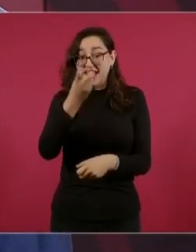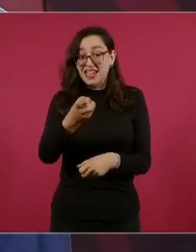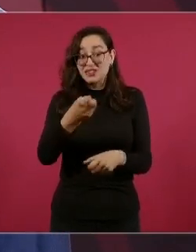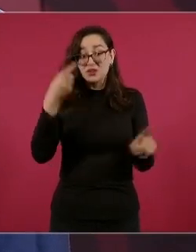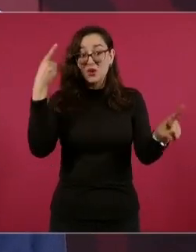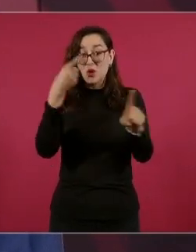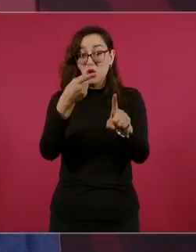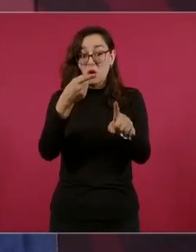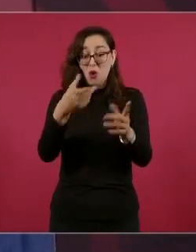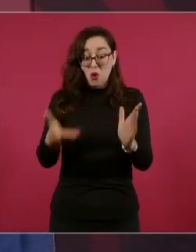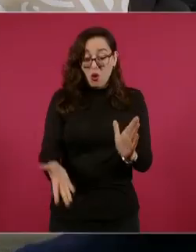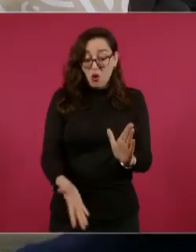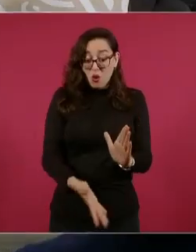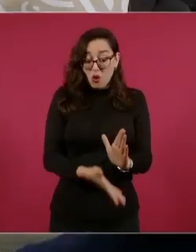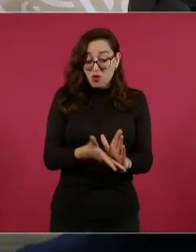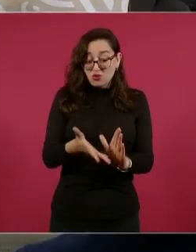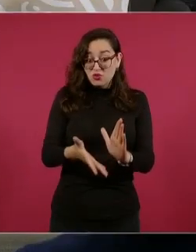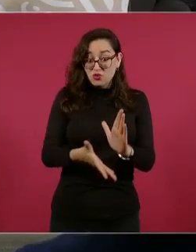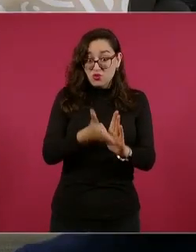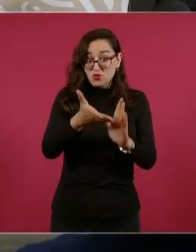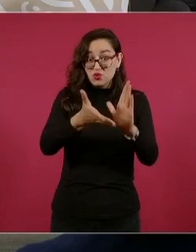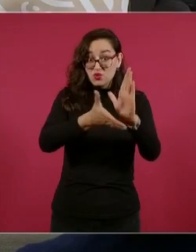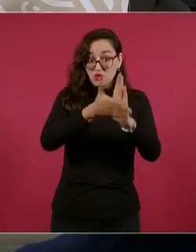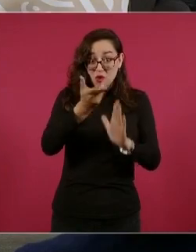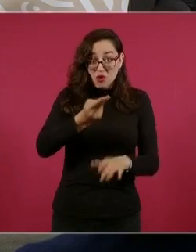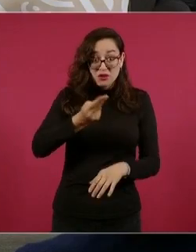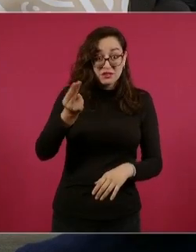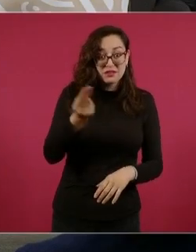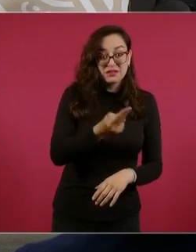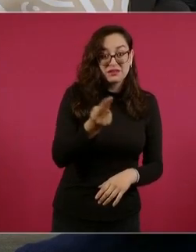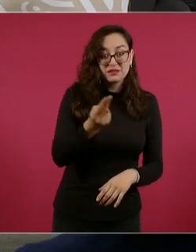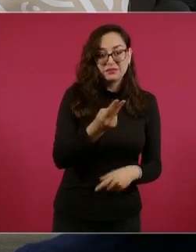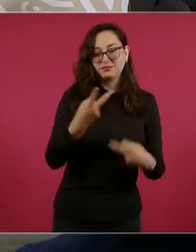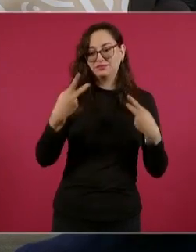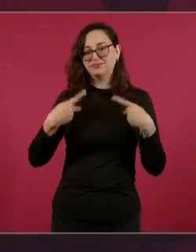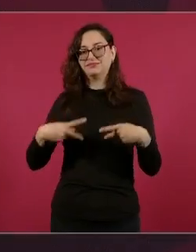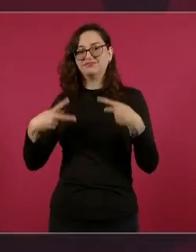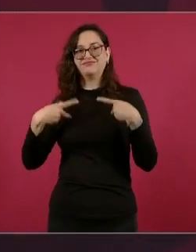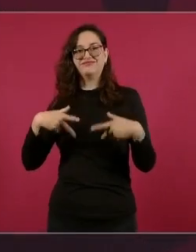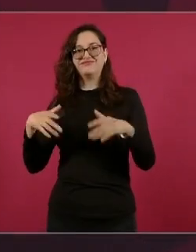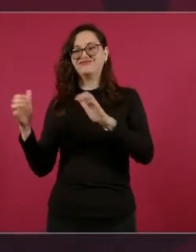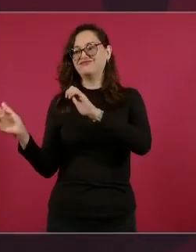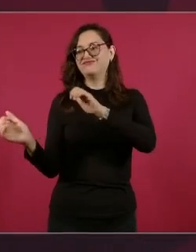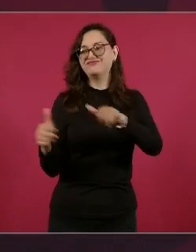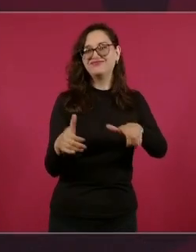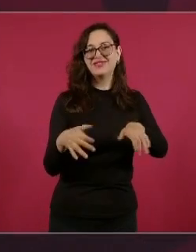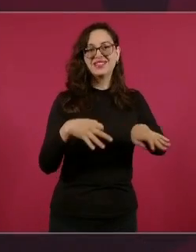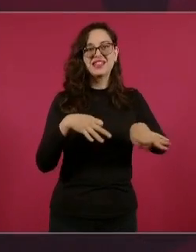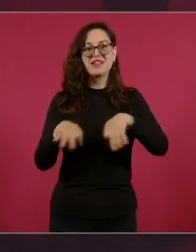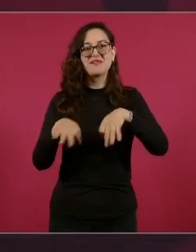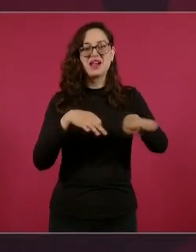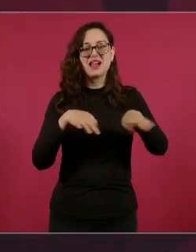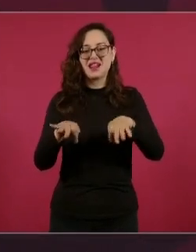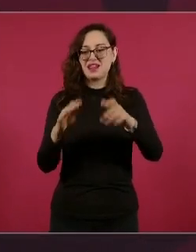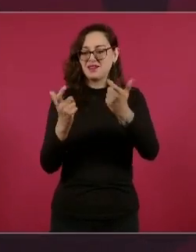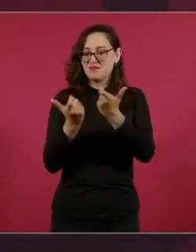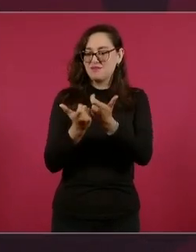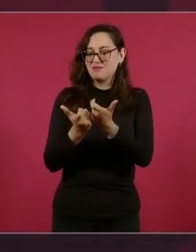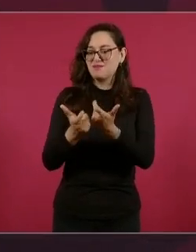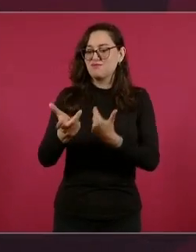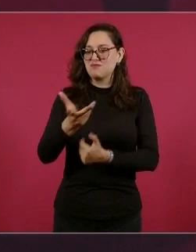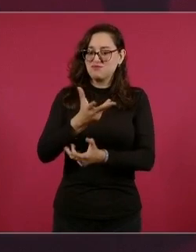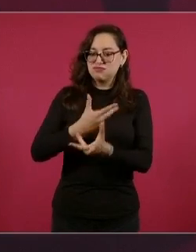tiene un efecto multiplicador. Se reactiva pronto la economía, se hacen las